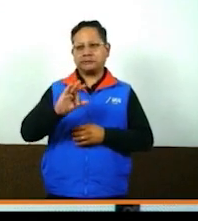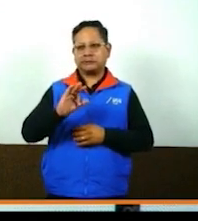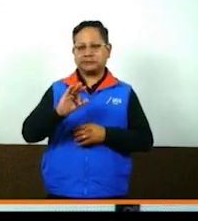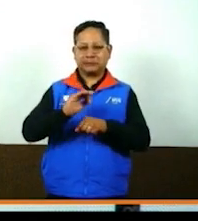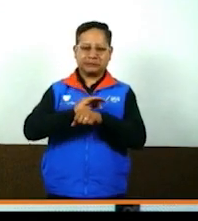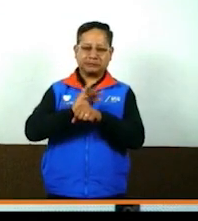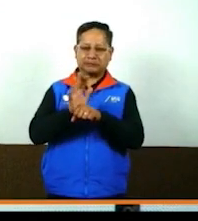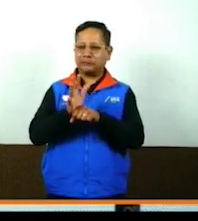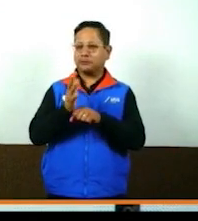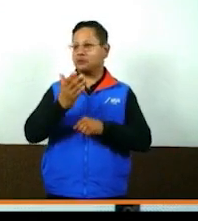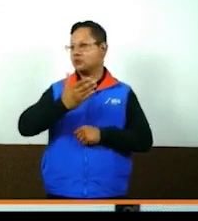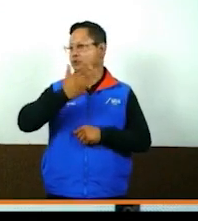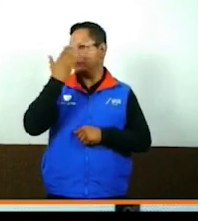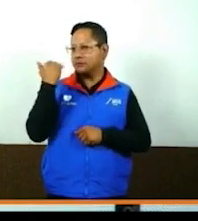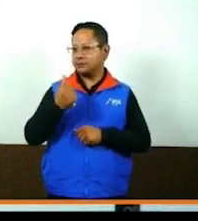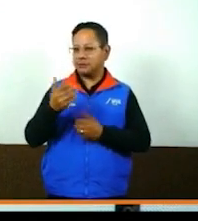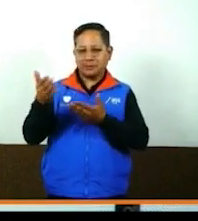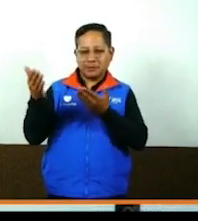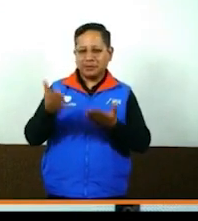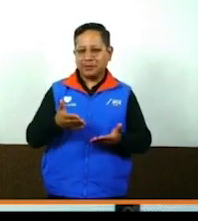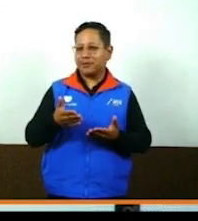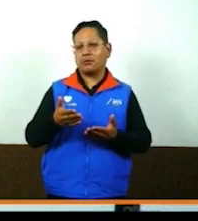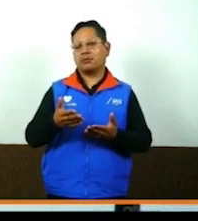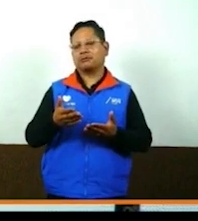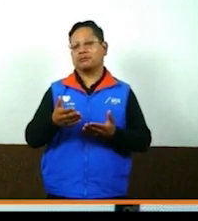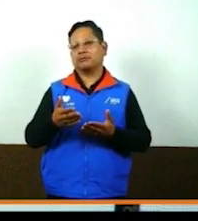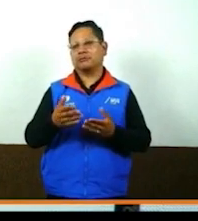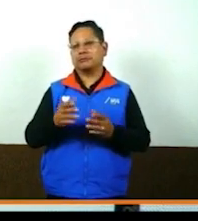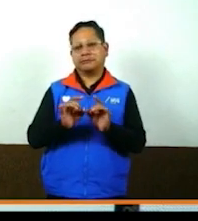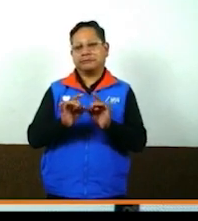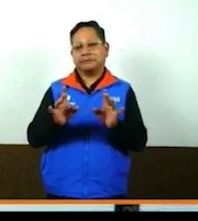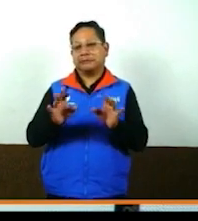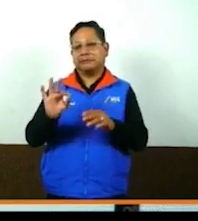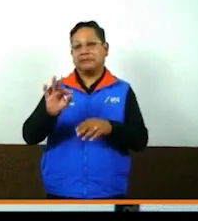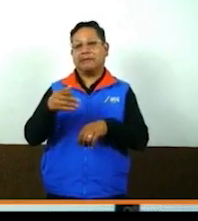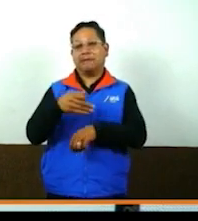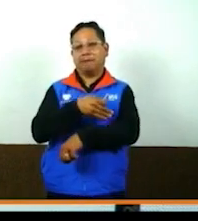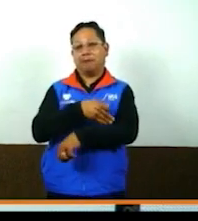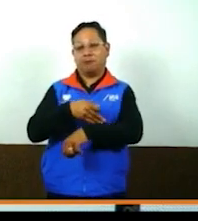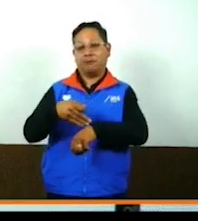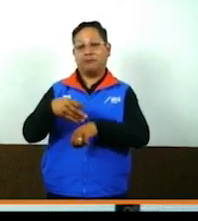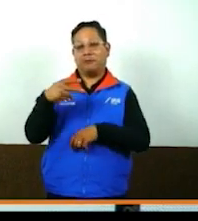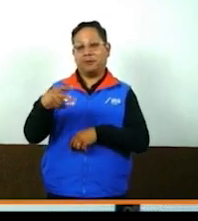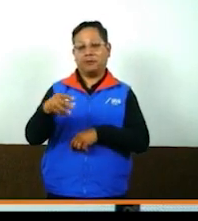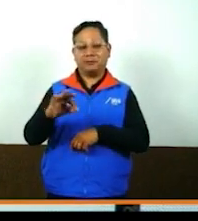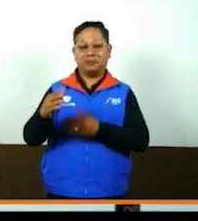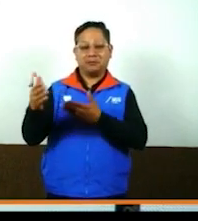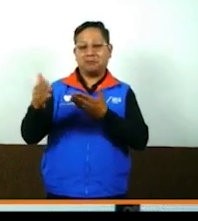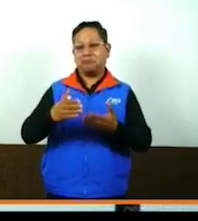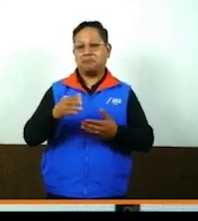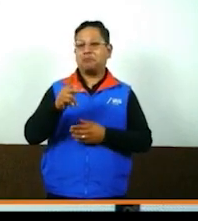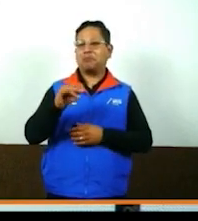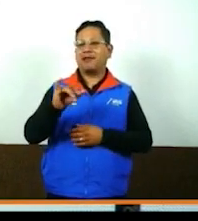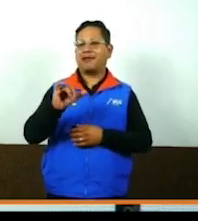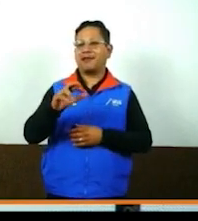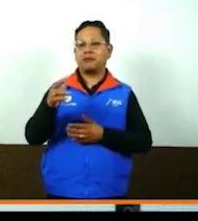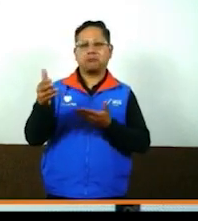COVID, no por venir aquí, sino por su familia. Entonces, ya no vino el día de hoy,